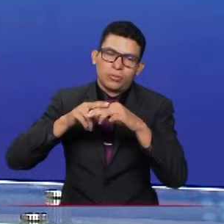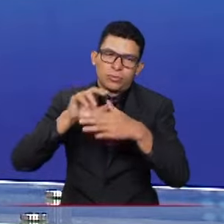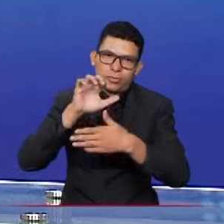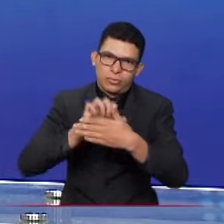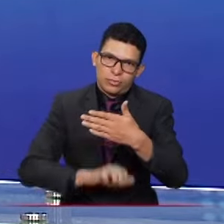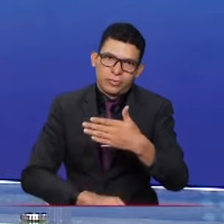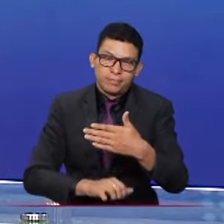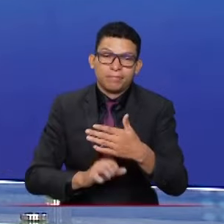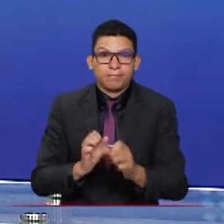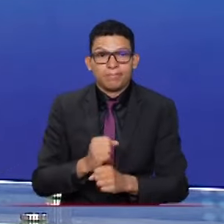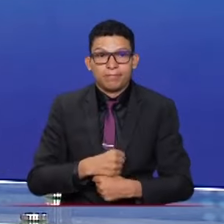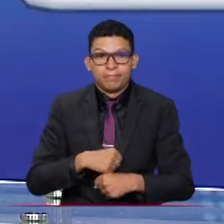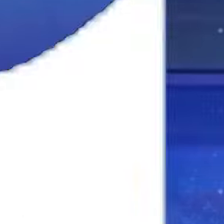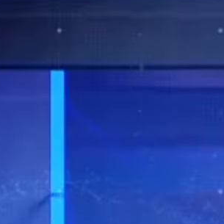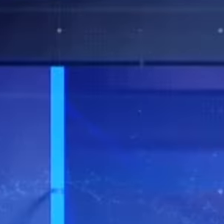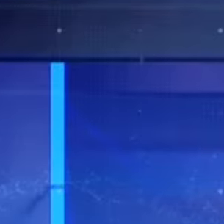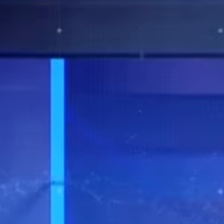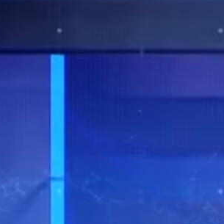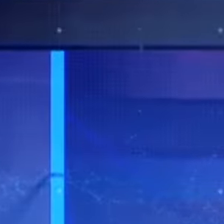a combatir el hambre.